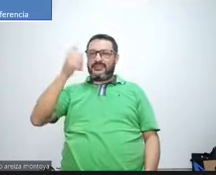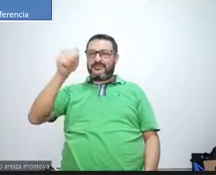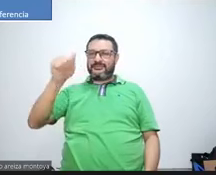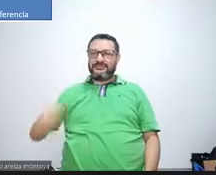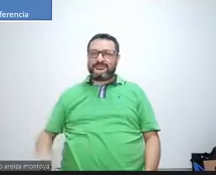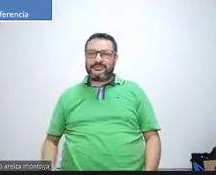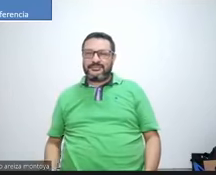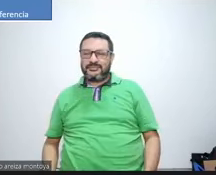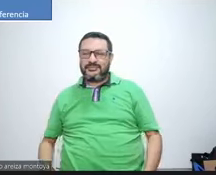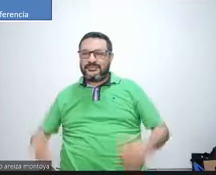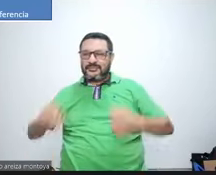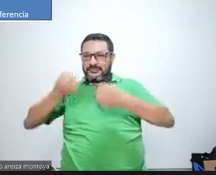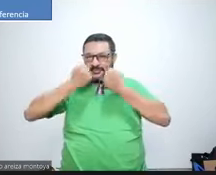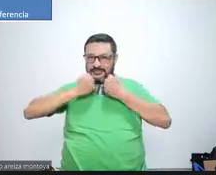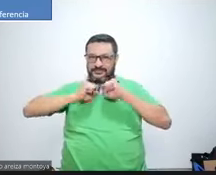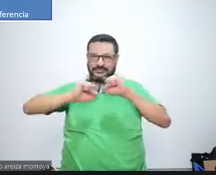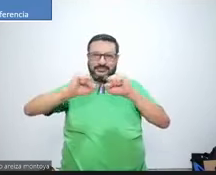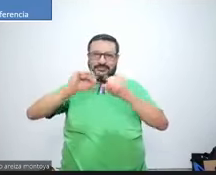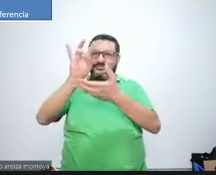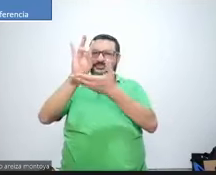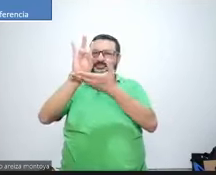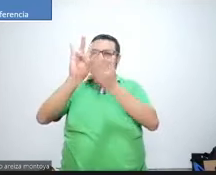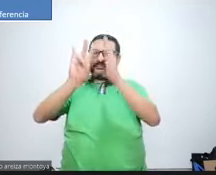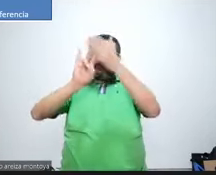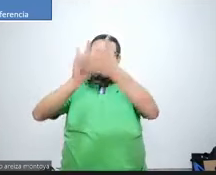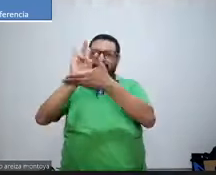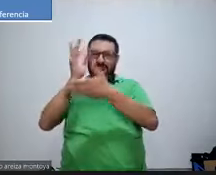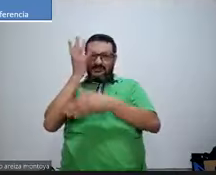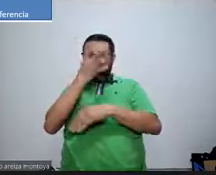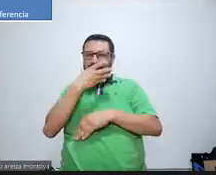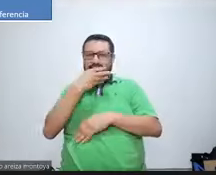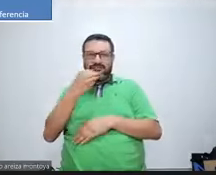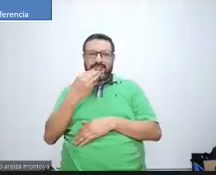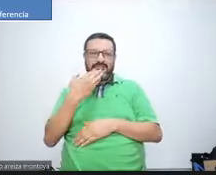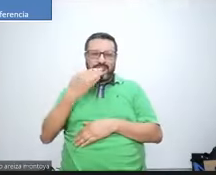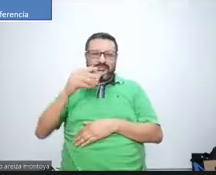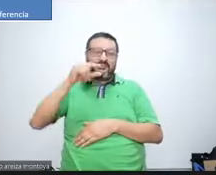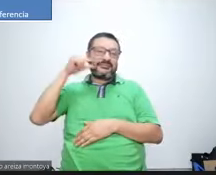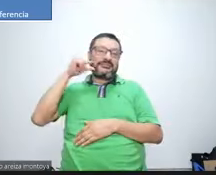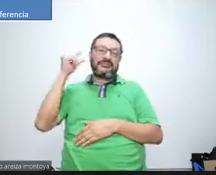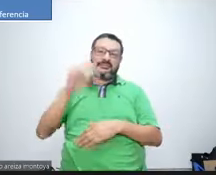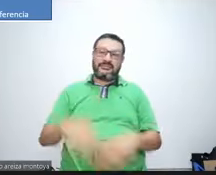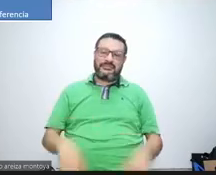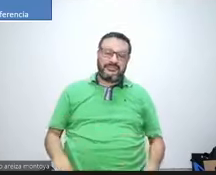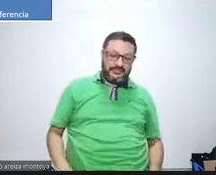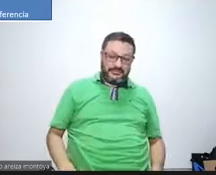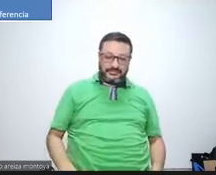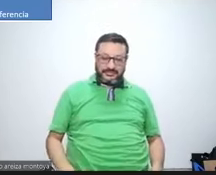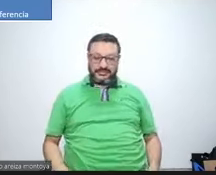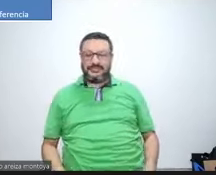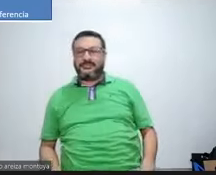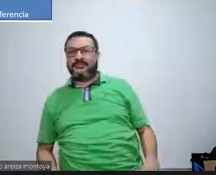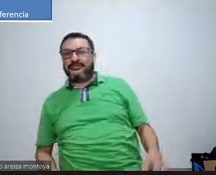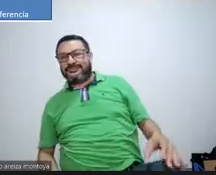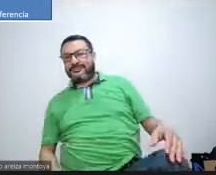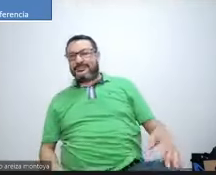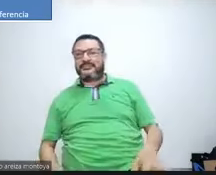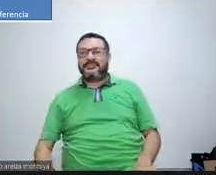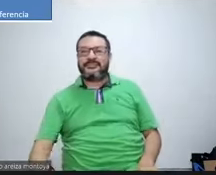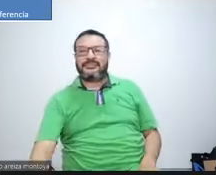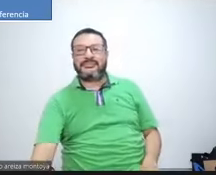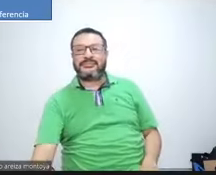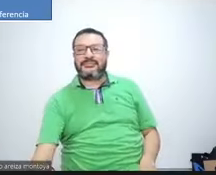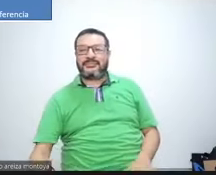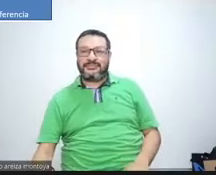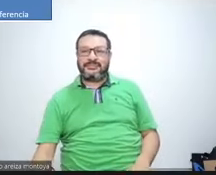esfuerzo y esa cualidad bonita de esfuerzo de una gimnasta, porque es de la